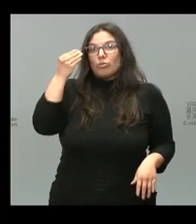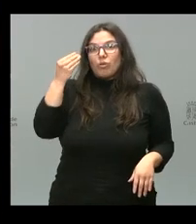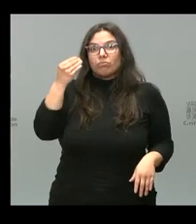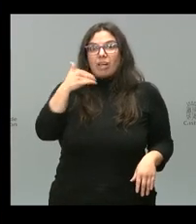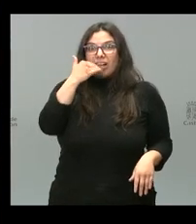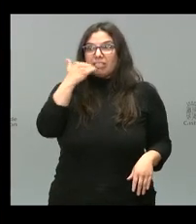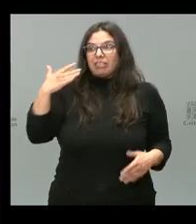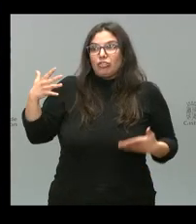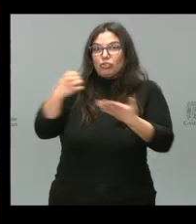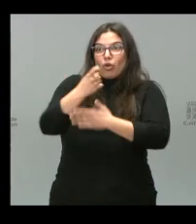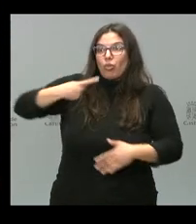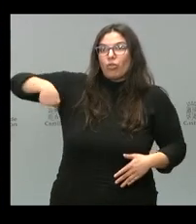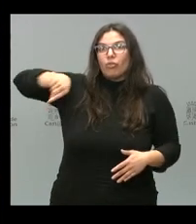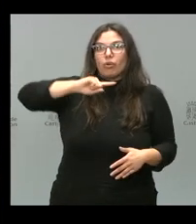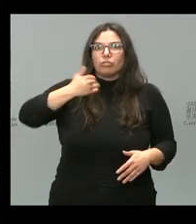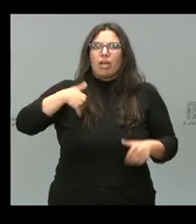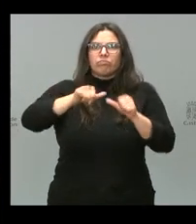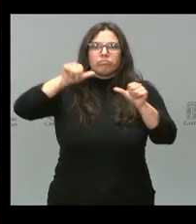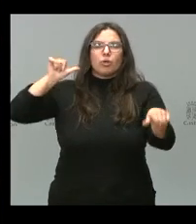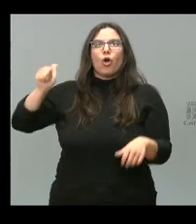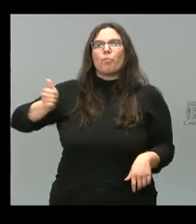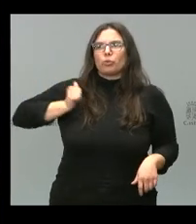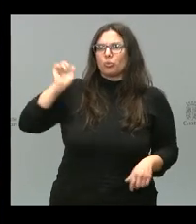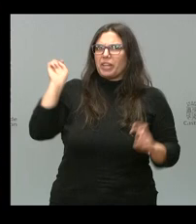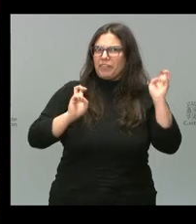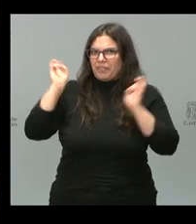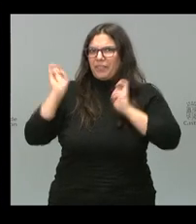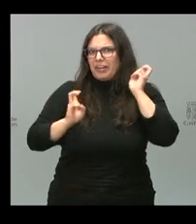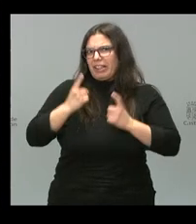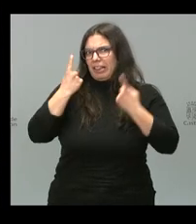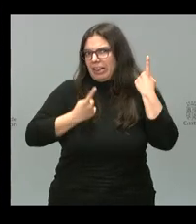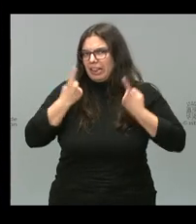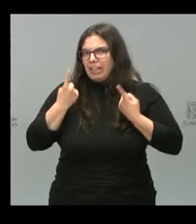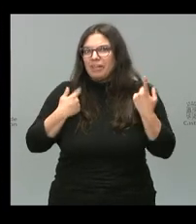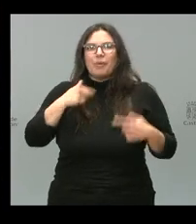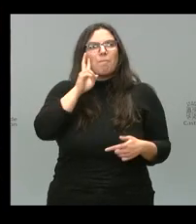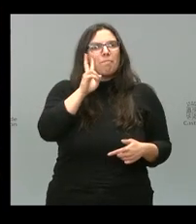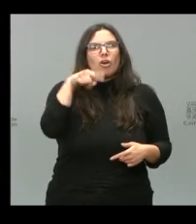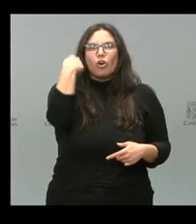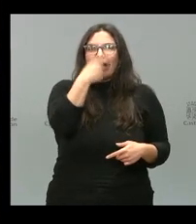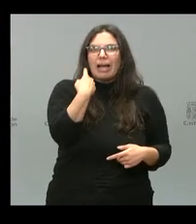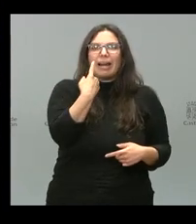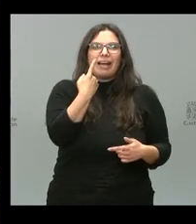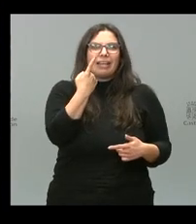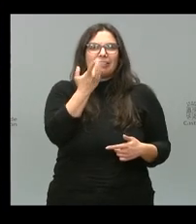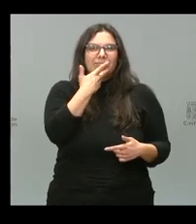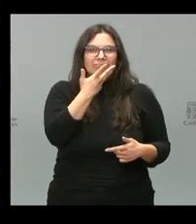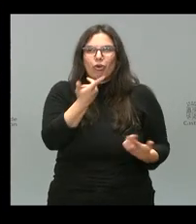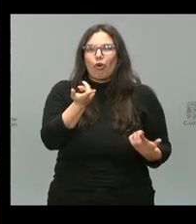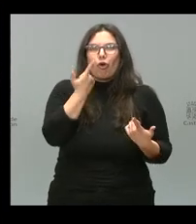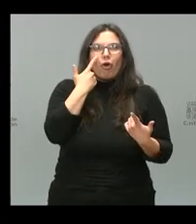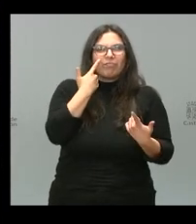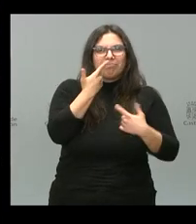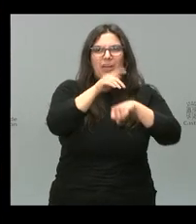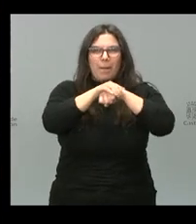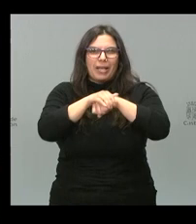todos los que estáis aquí habéis tenido la oportunidad de haber venido en alguna ocasión veo muchas caras amigas caras conocidas